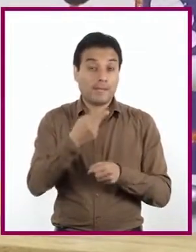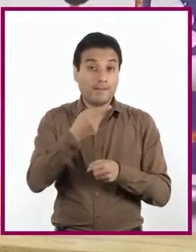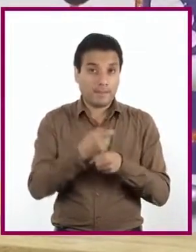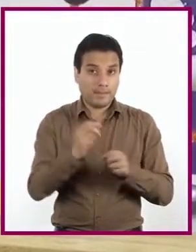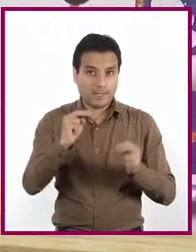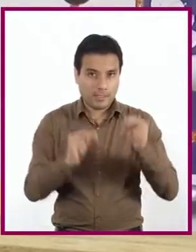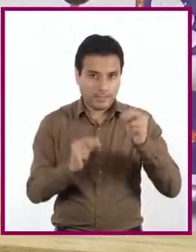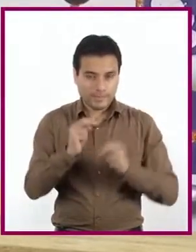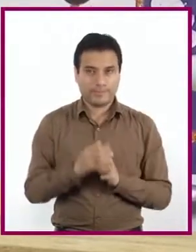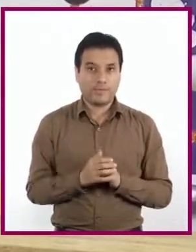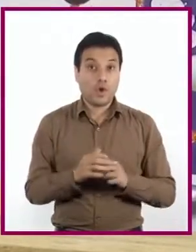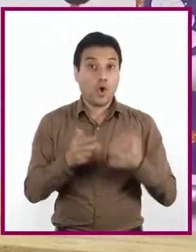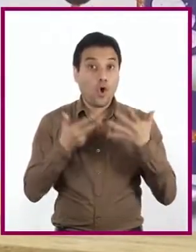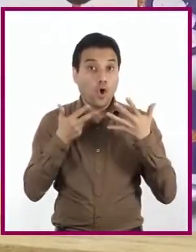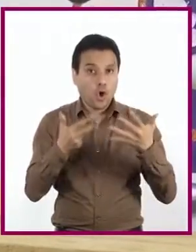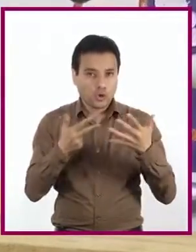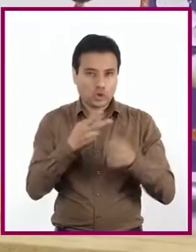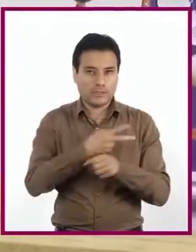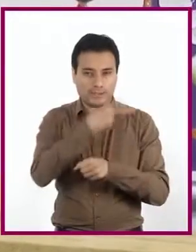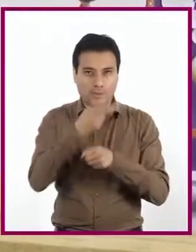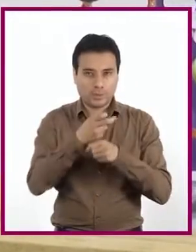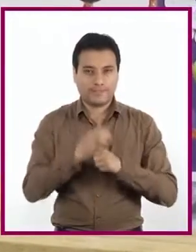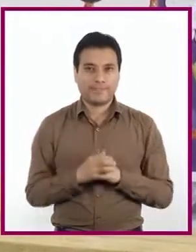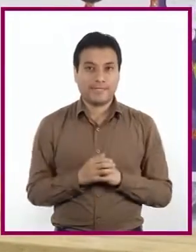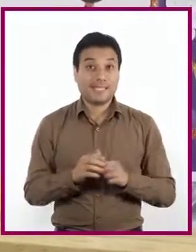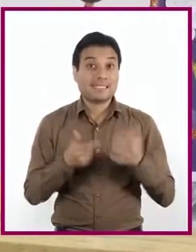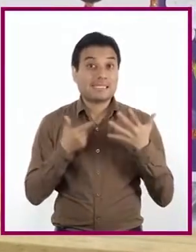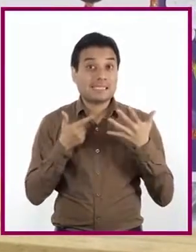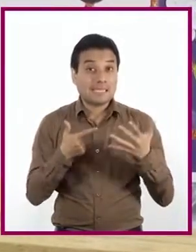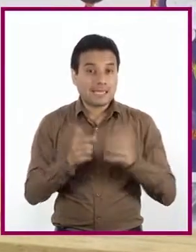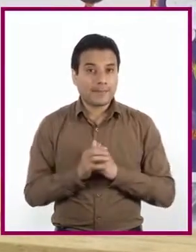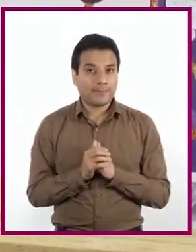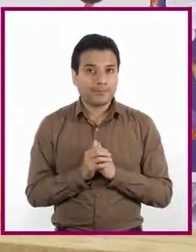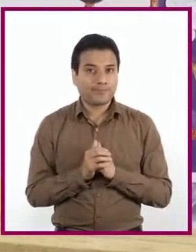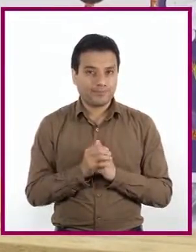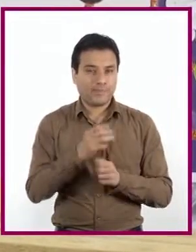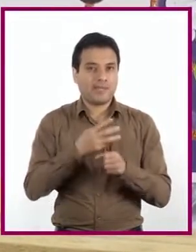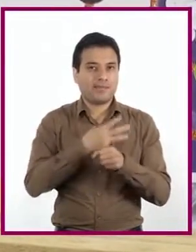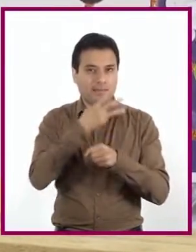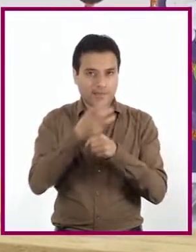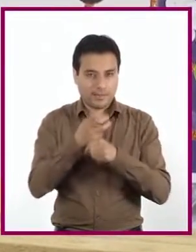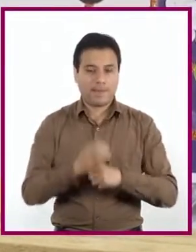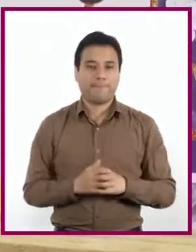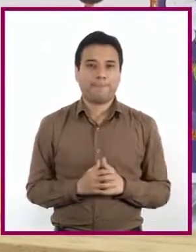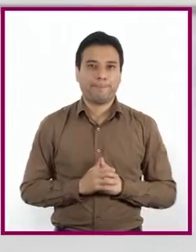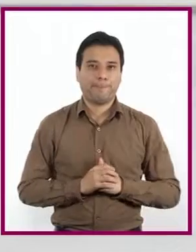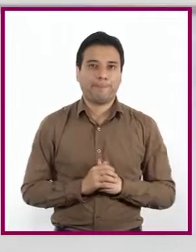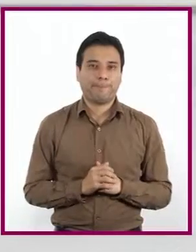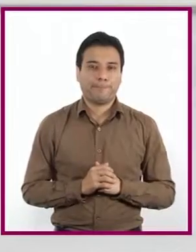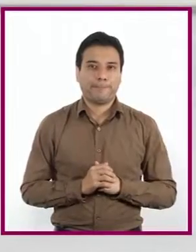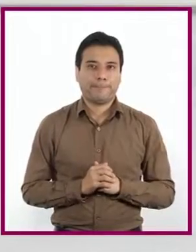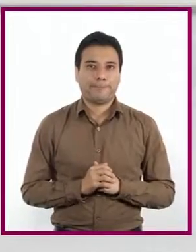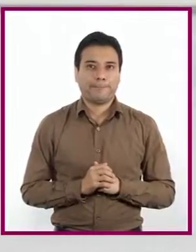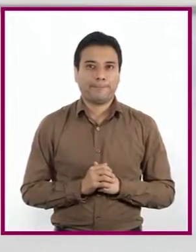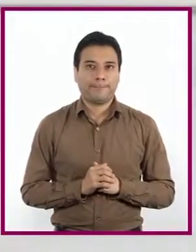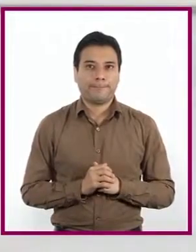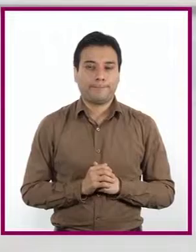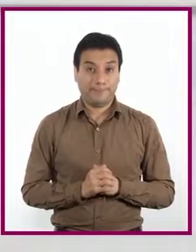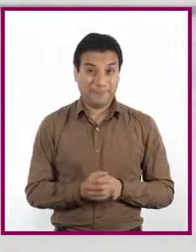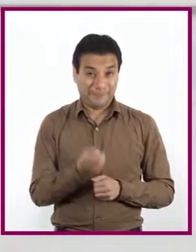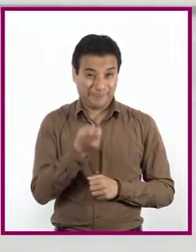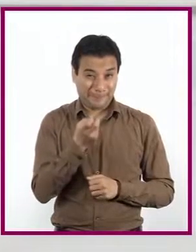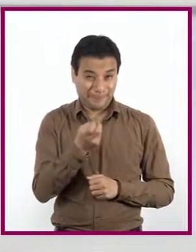8 electrones en la segunda y 7 electrones en la tercera órbita. Estos